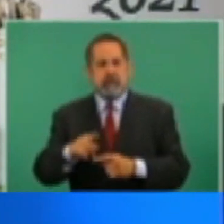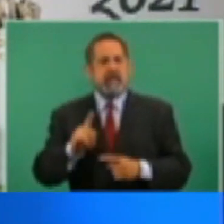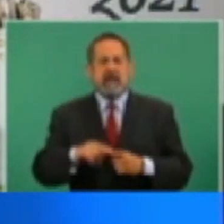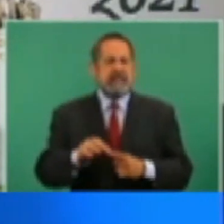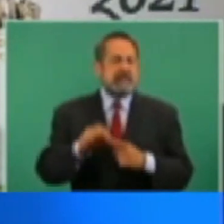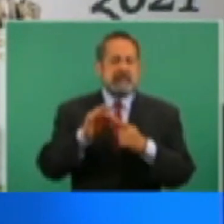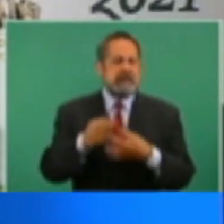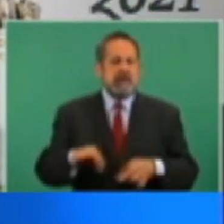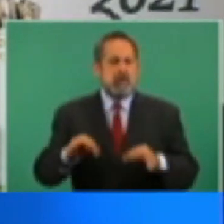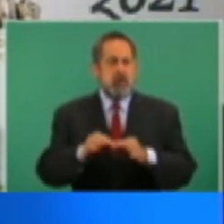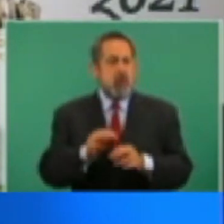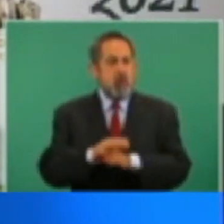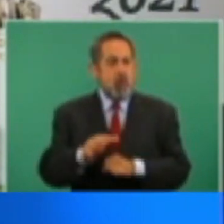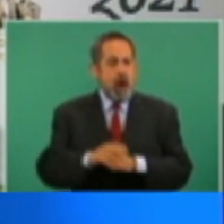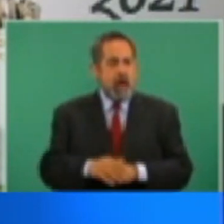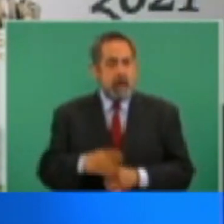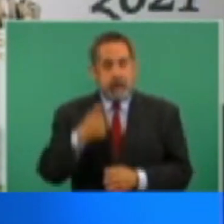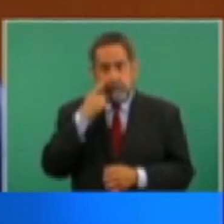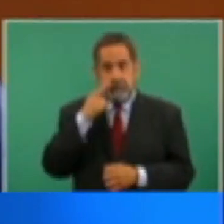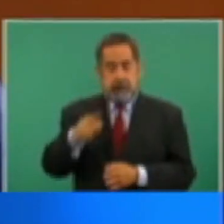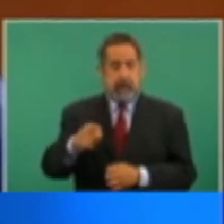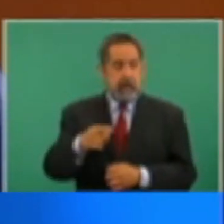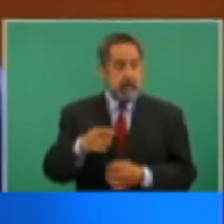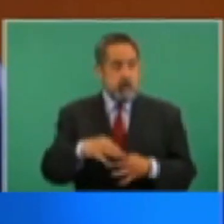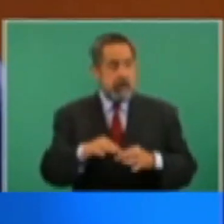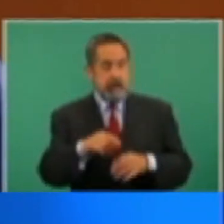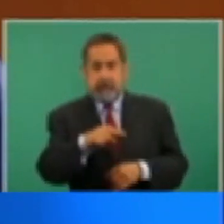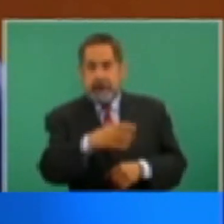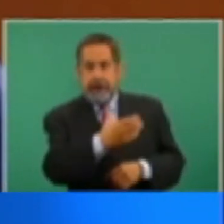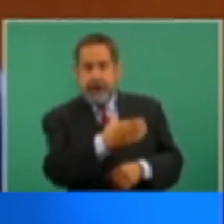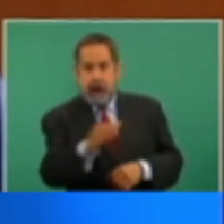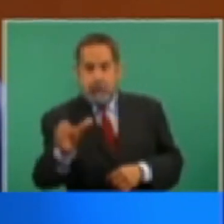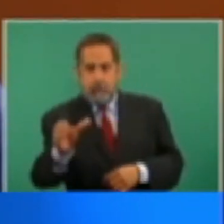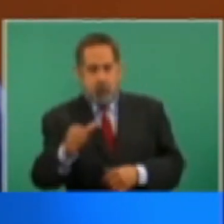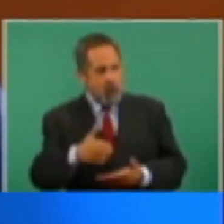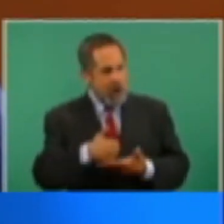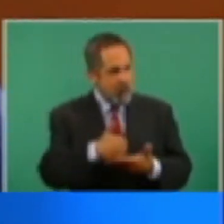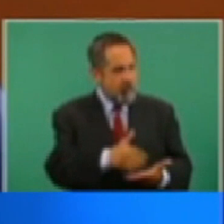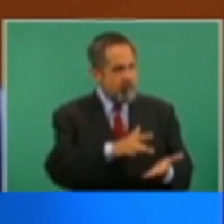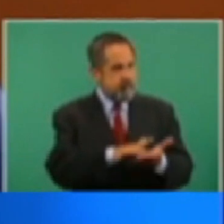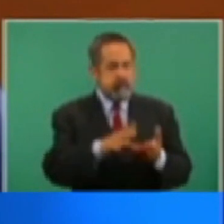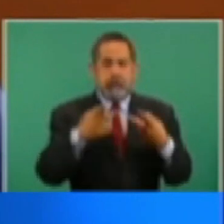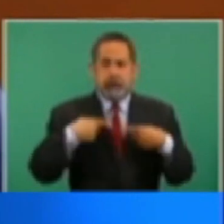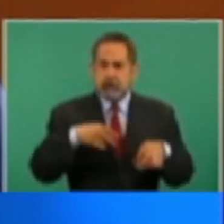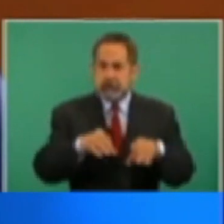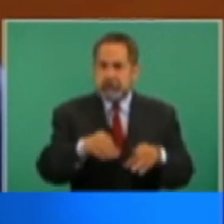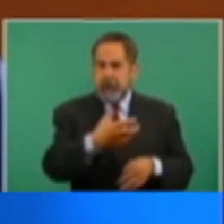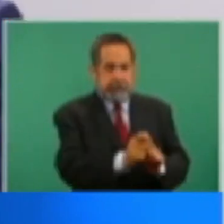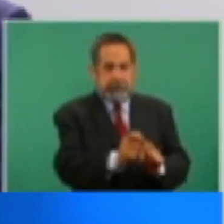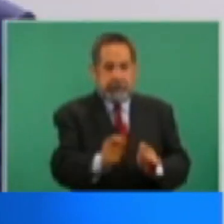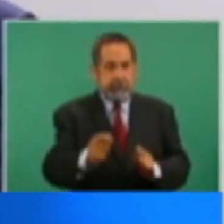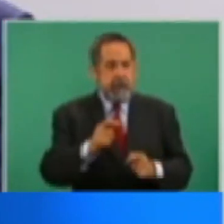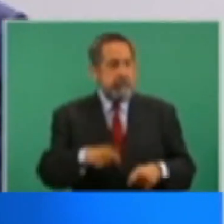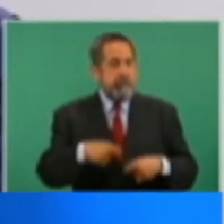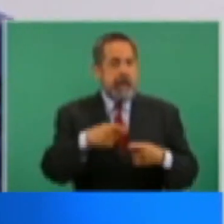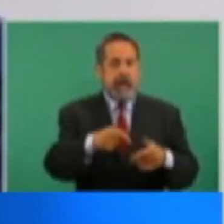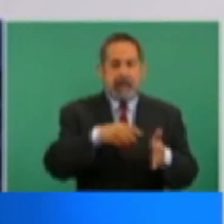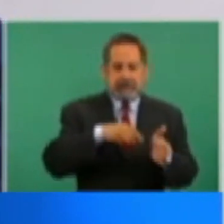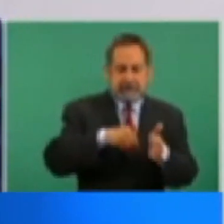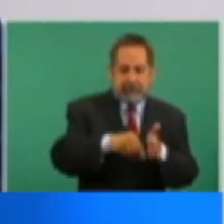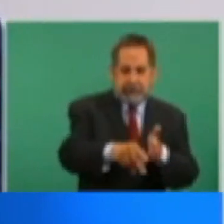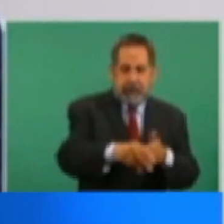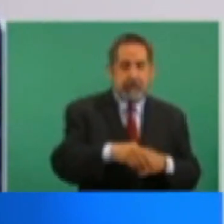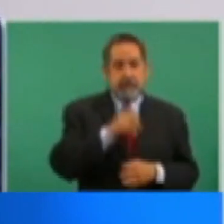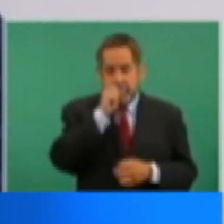Hoy es claro que el proyecto político de Andrés Manuel López Obrador ha sido un fracaso que puede